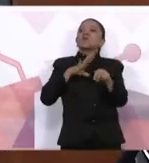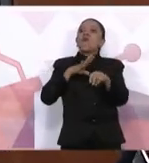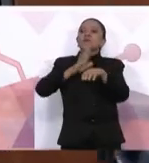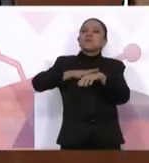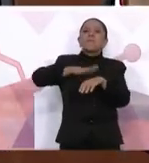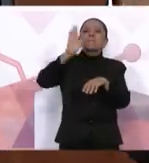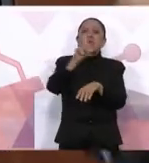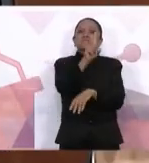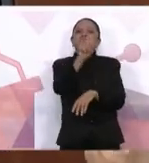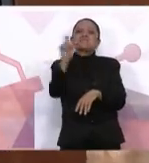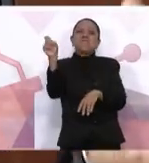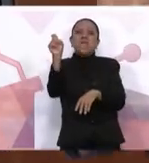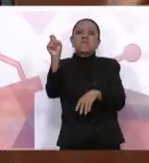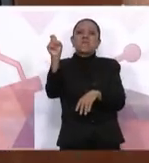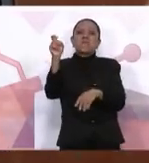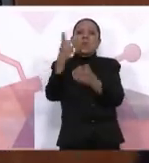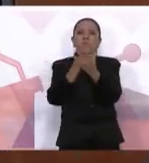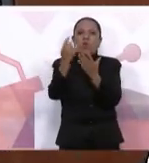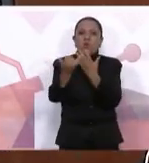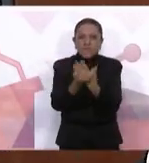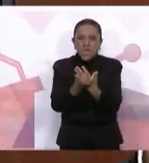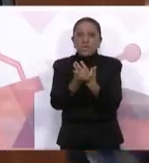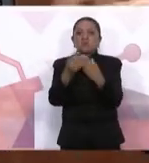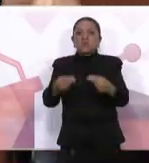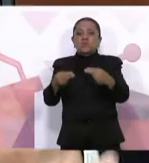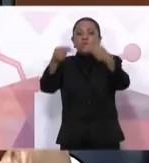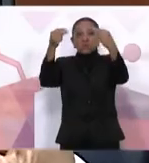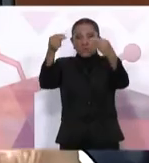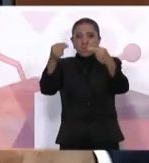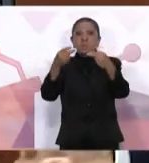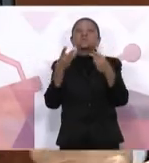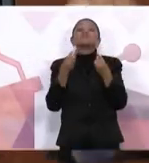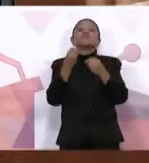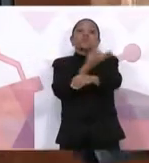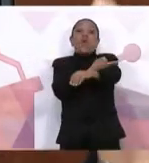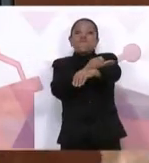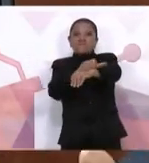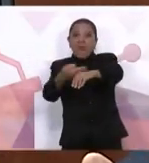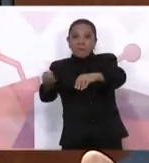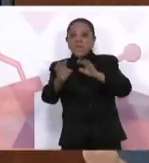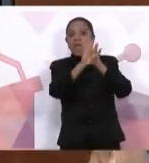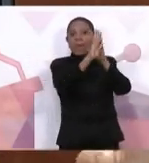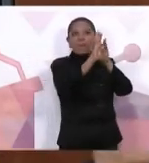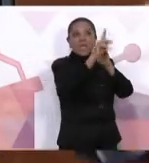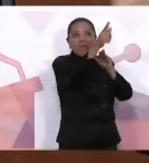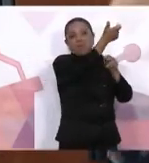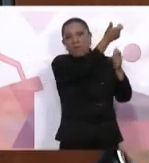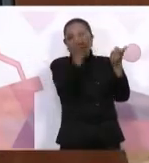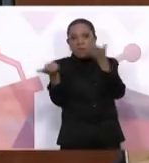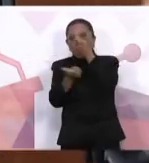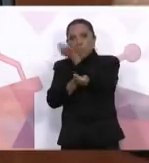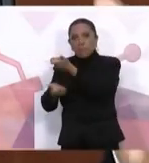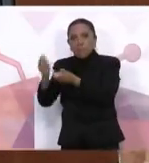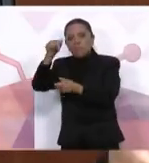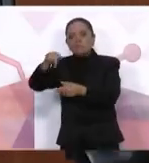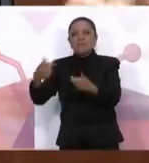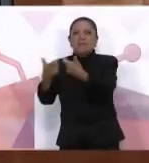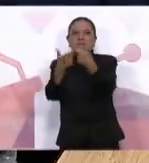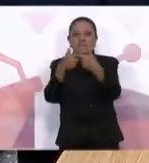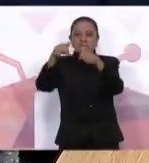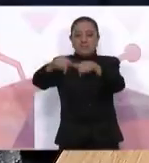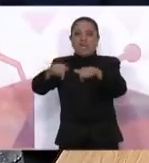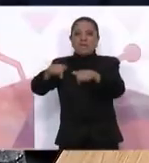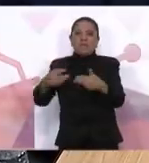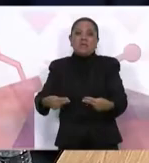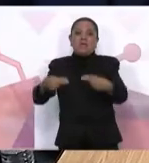de los migrantes que ellos administran con recursos del estado con recurso municipal y con recursos de ellos trabajar también mejorando un programa